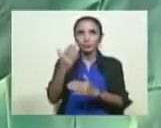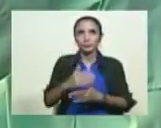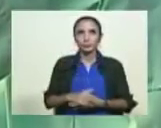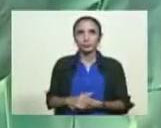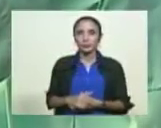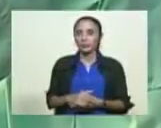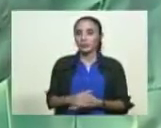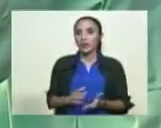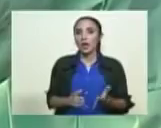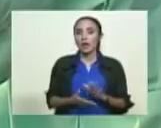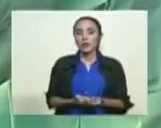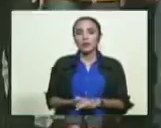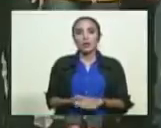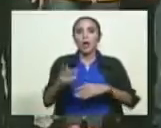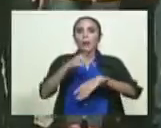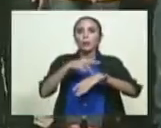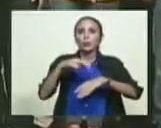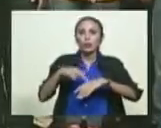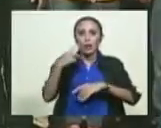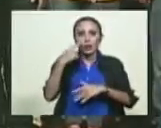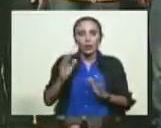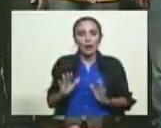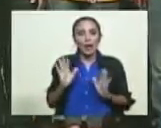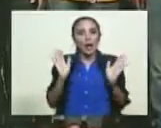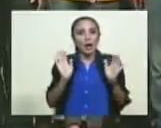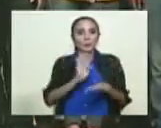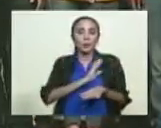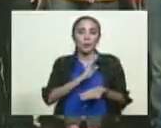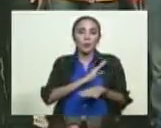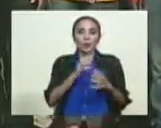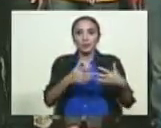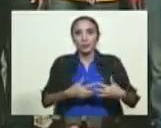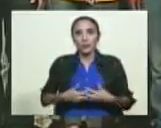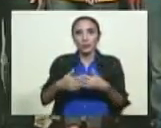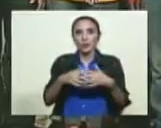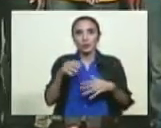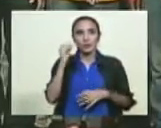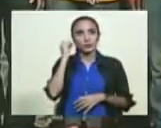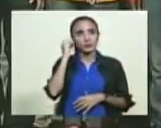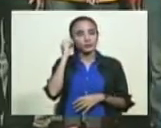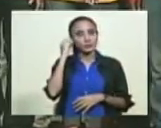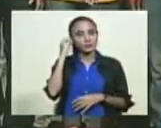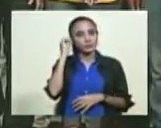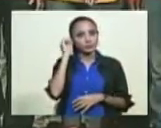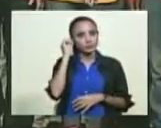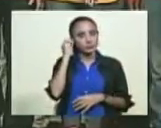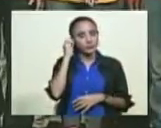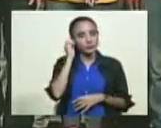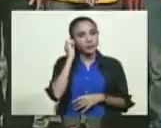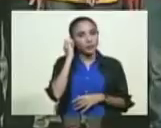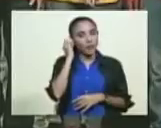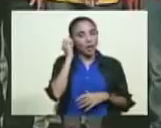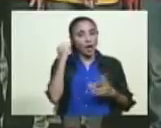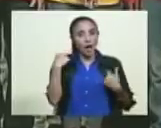Puerto Rico lamentablemente es colonia gringa, y en Puerto Rico hay